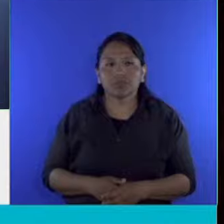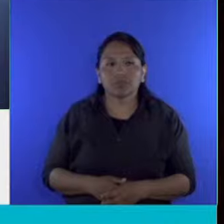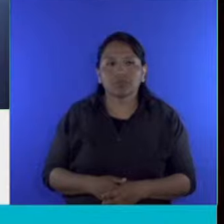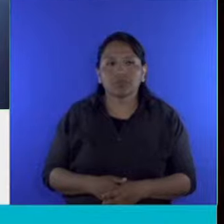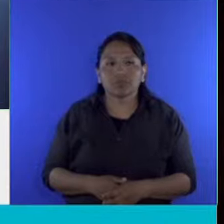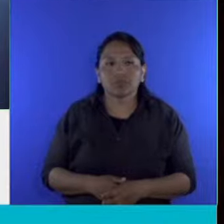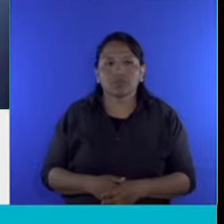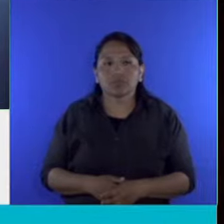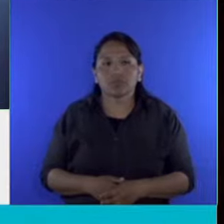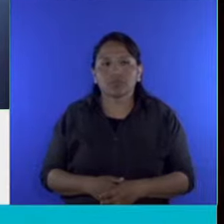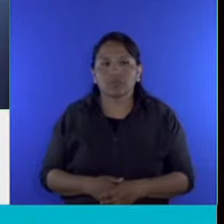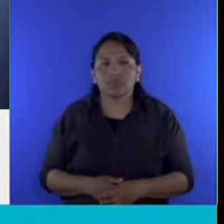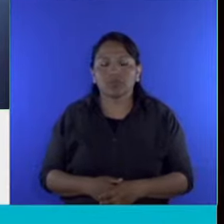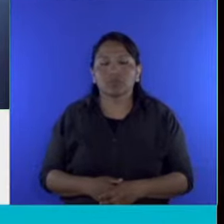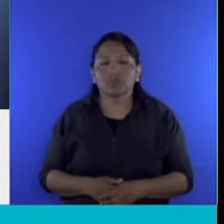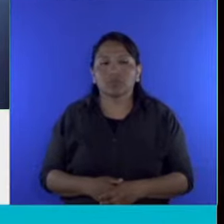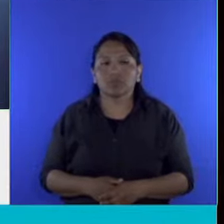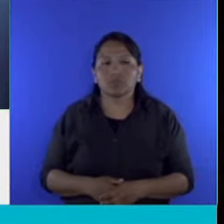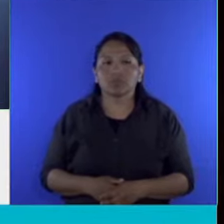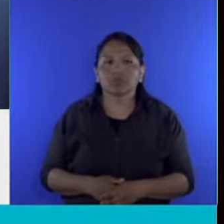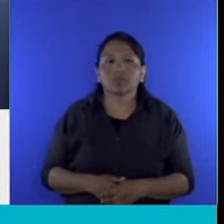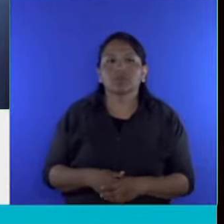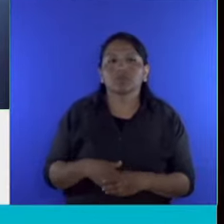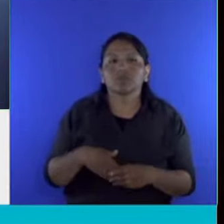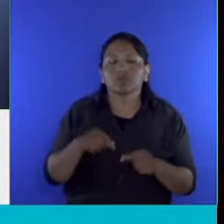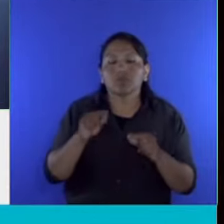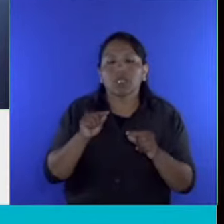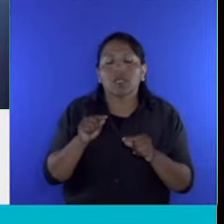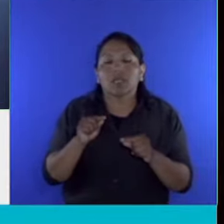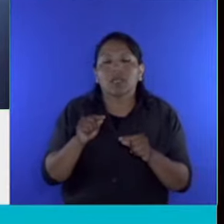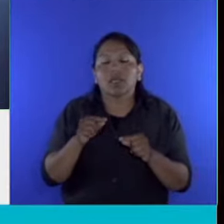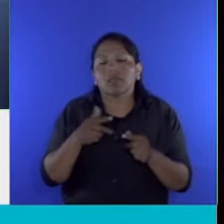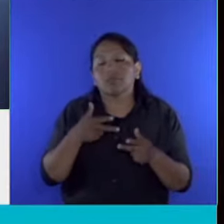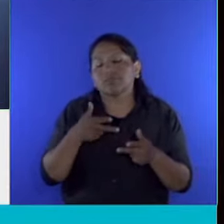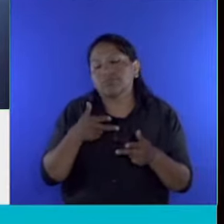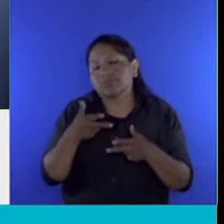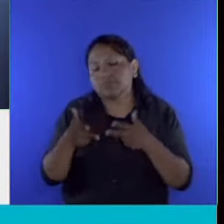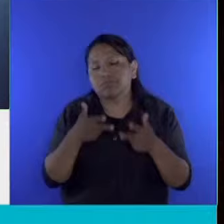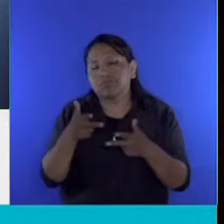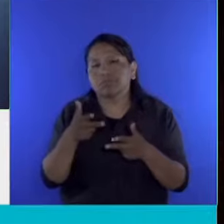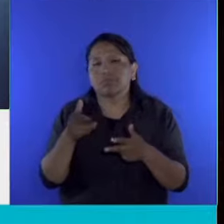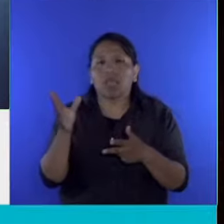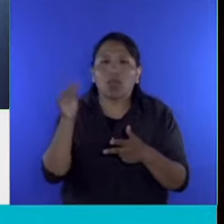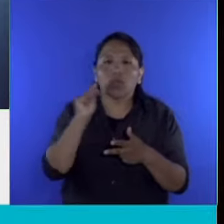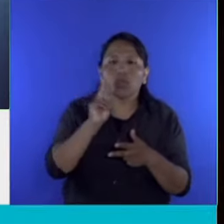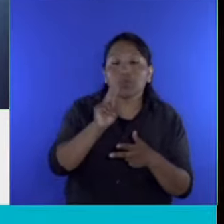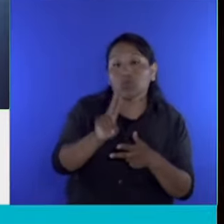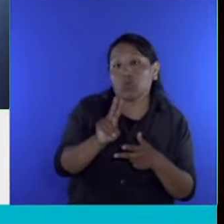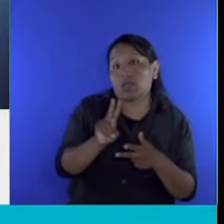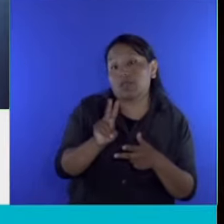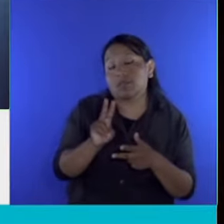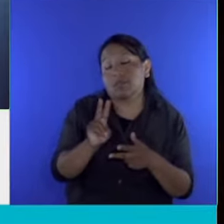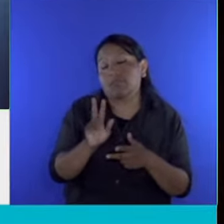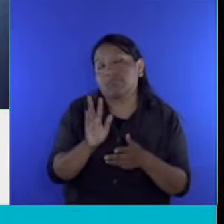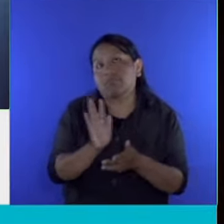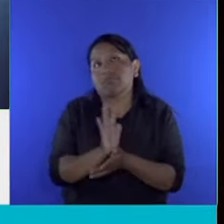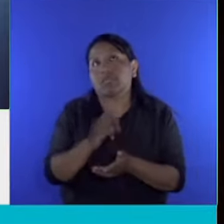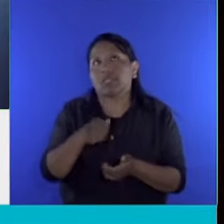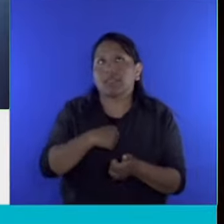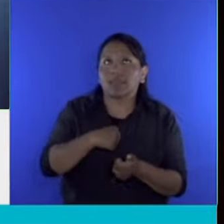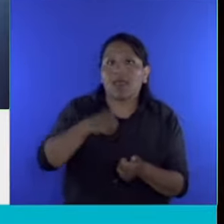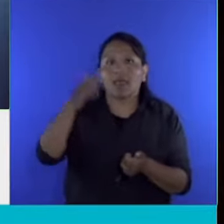creo que para para graficar un poco lo que implica el audiovisual en términos de de generación de identidad